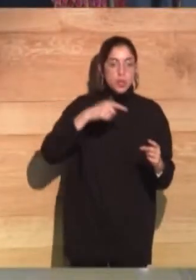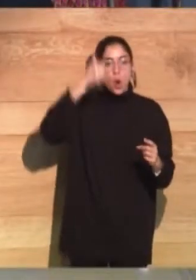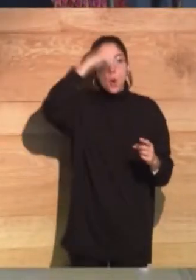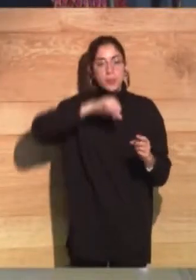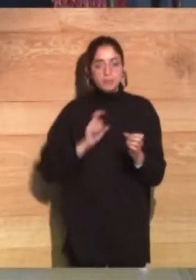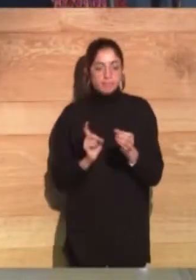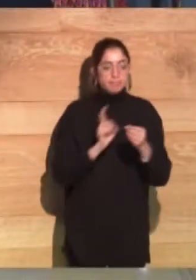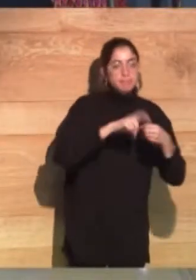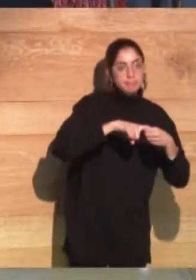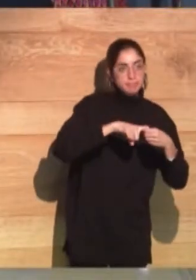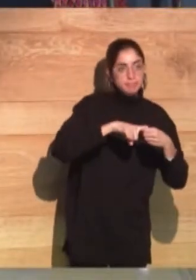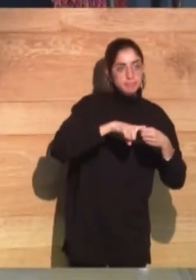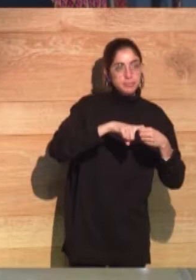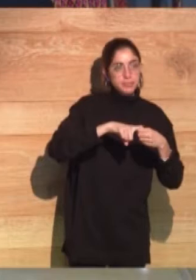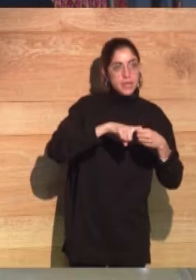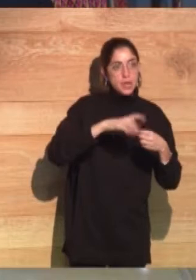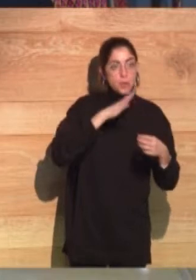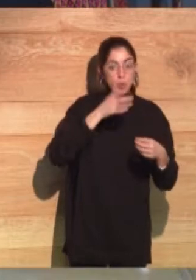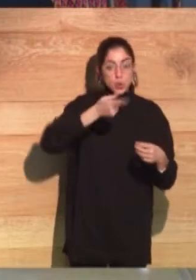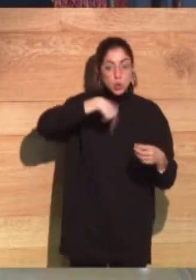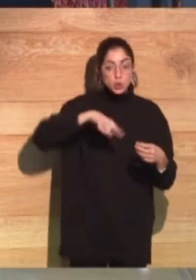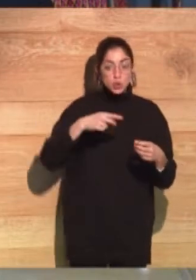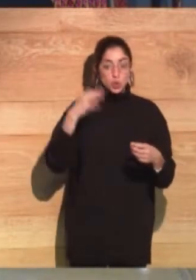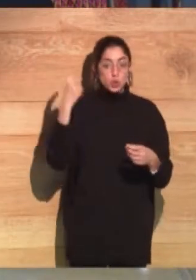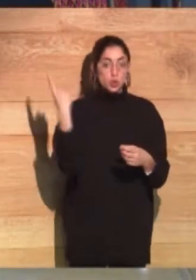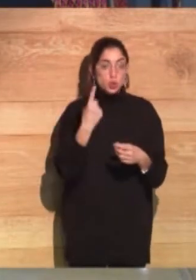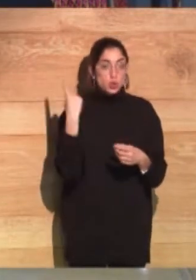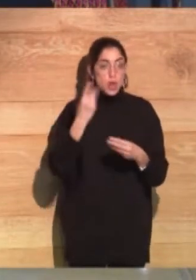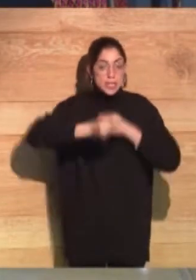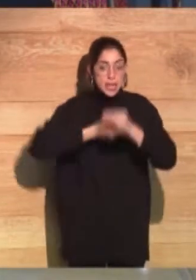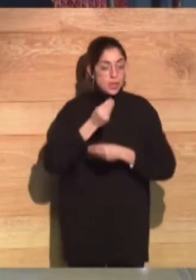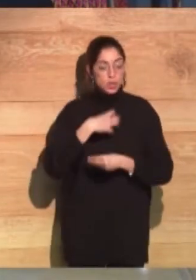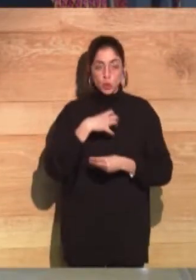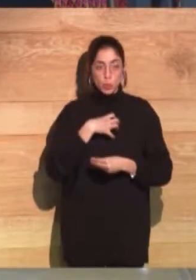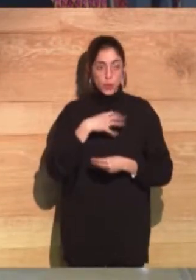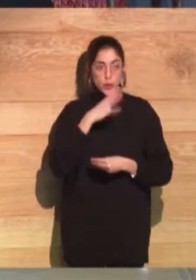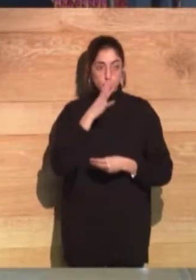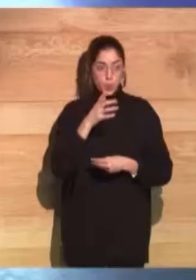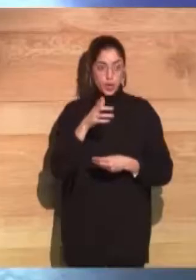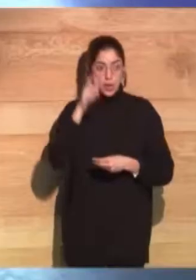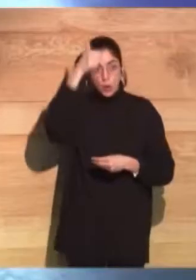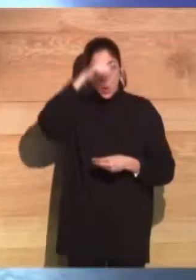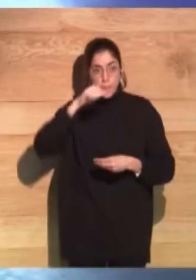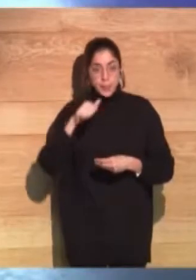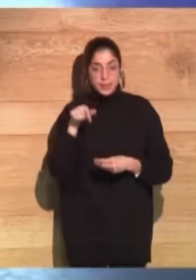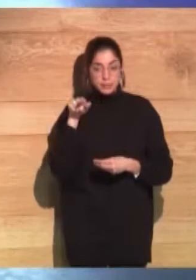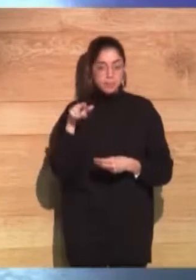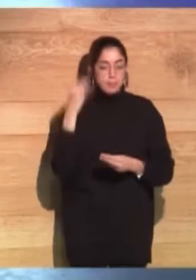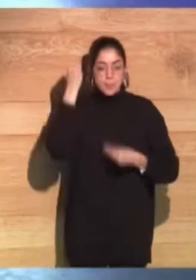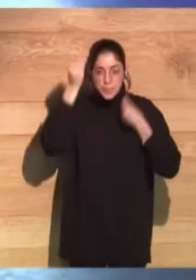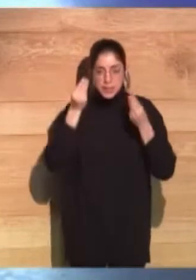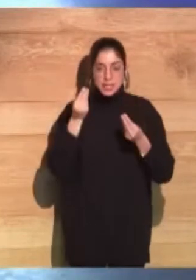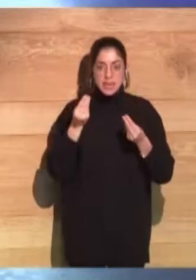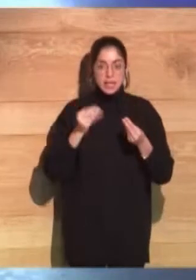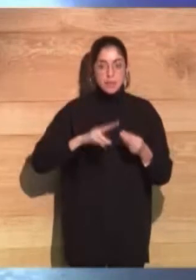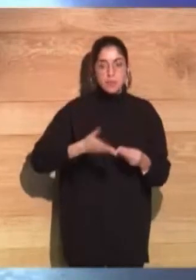tendencia. No podemos hacerlo solas. Los hombres tienen que darse cuenta de la importancia de los